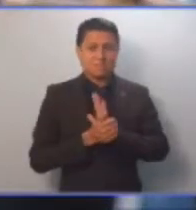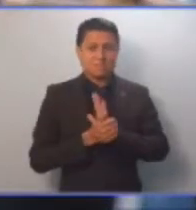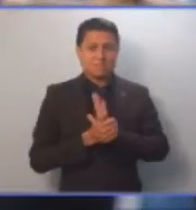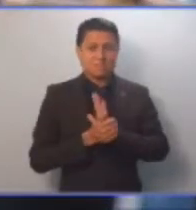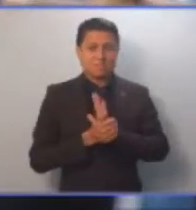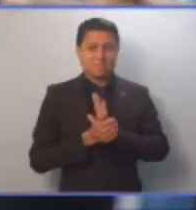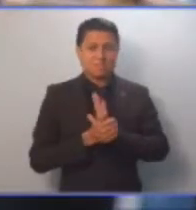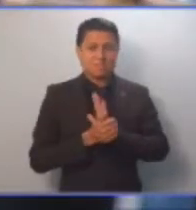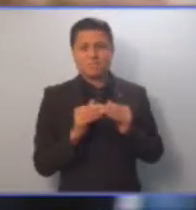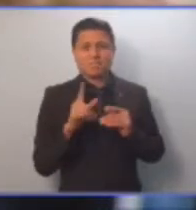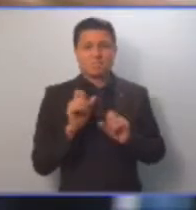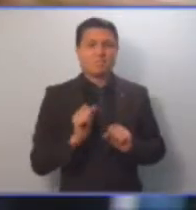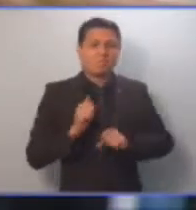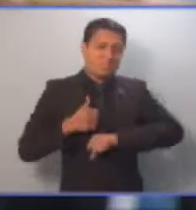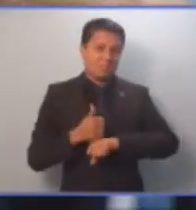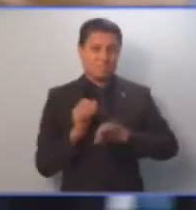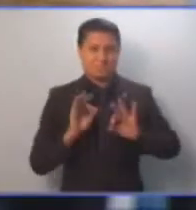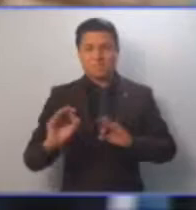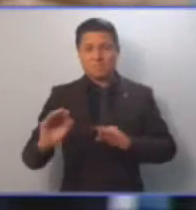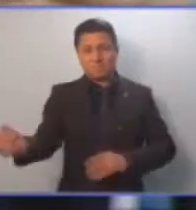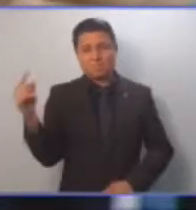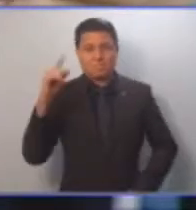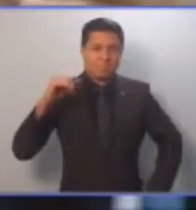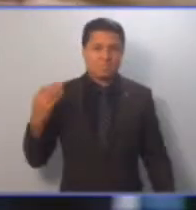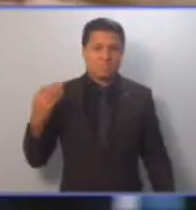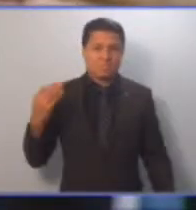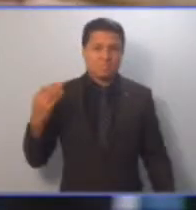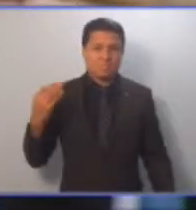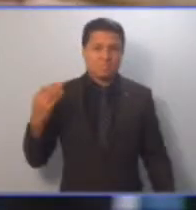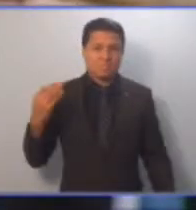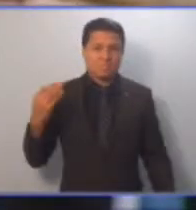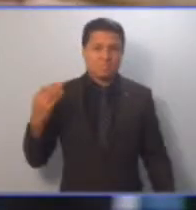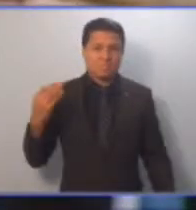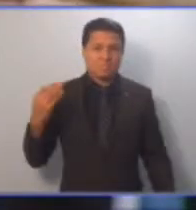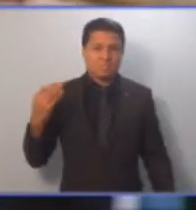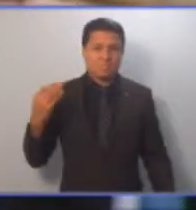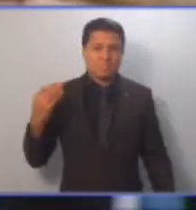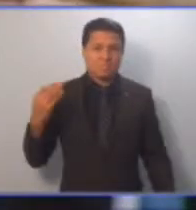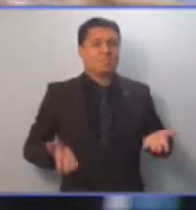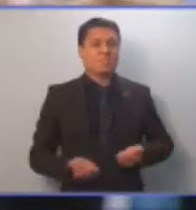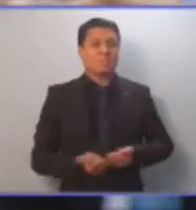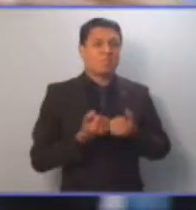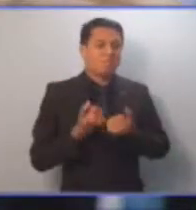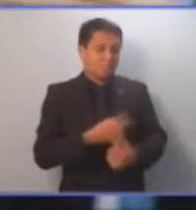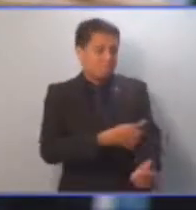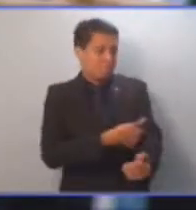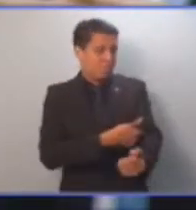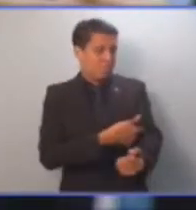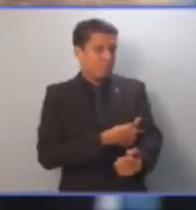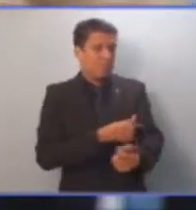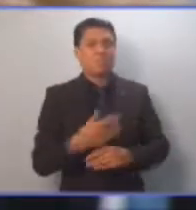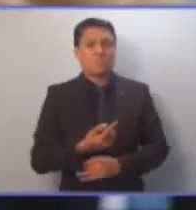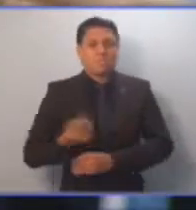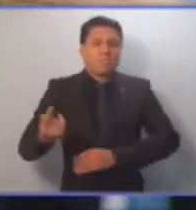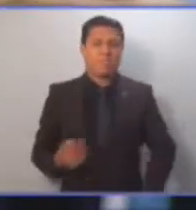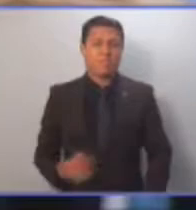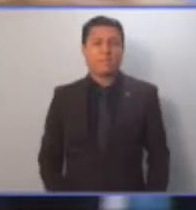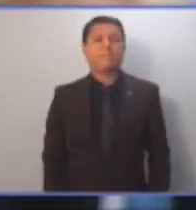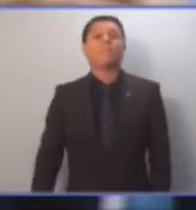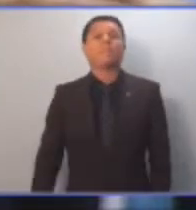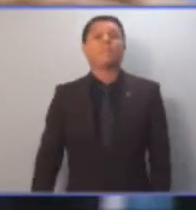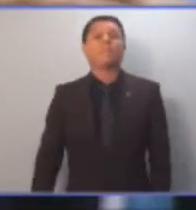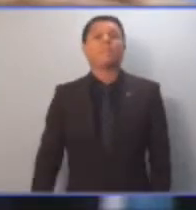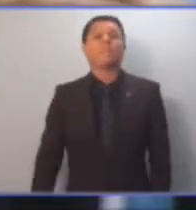personal para crear un protocolo de atención y dar seguimiento post-hospitalario a los pacientes. También